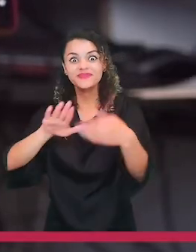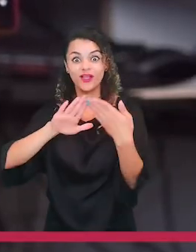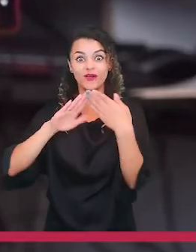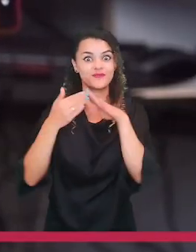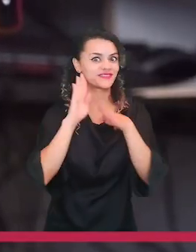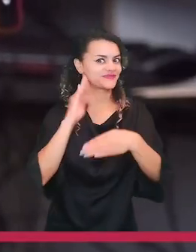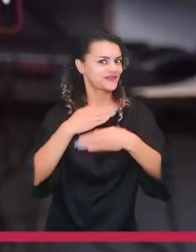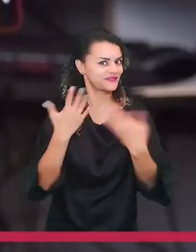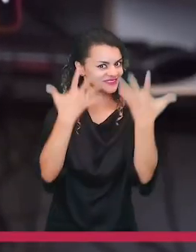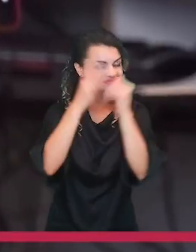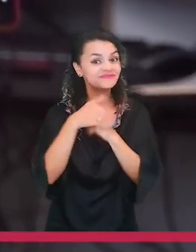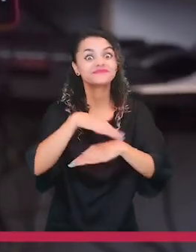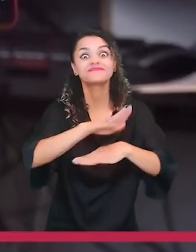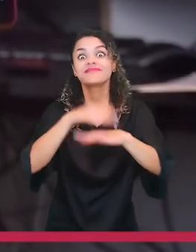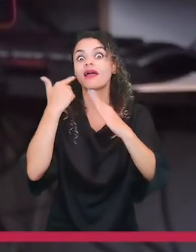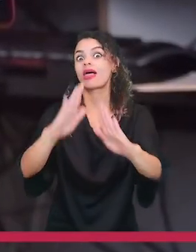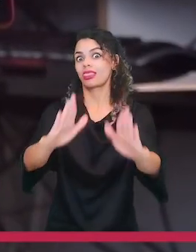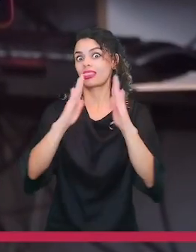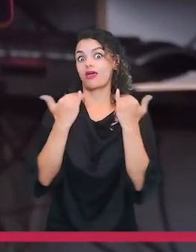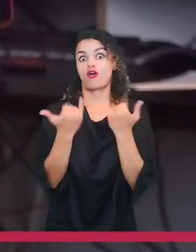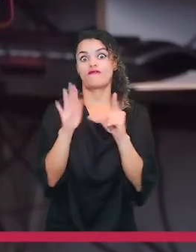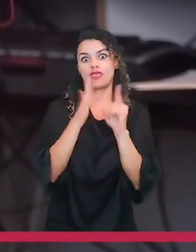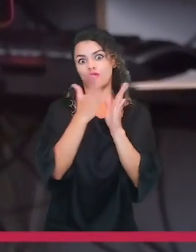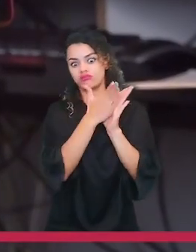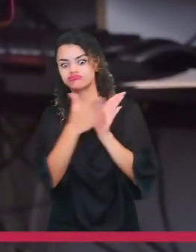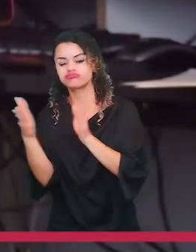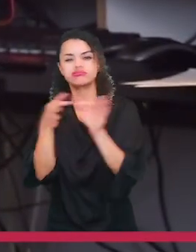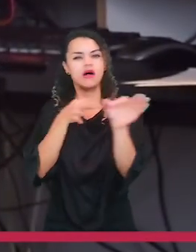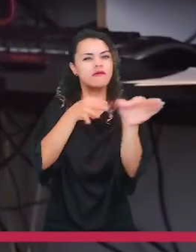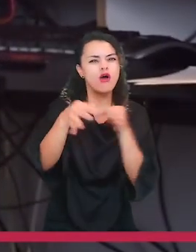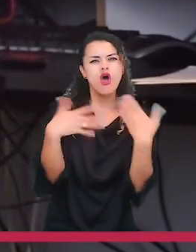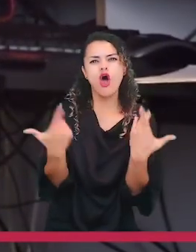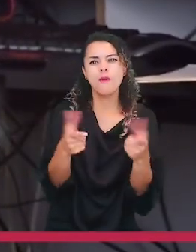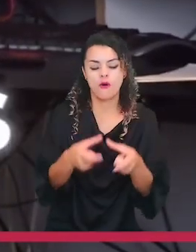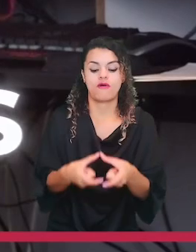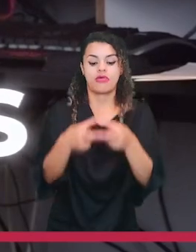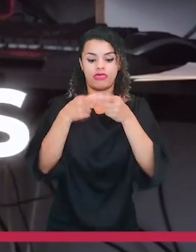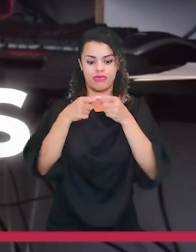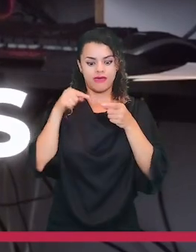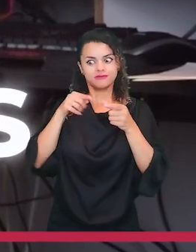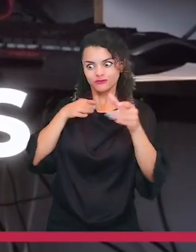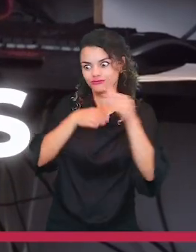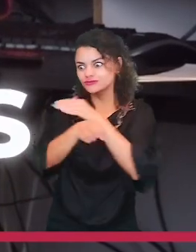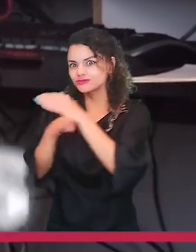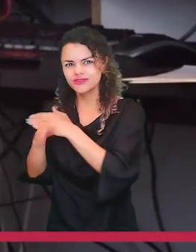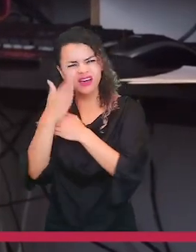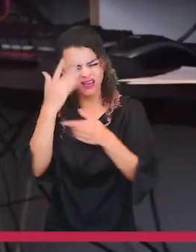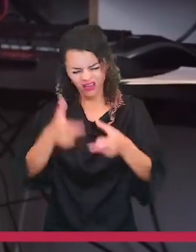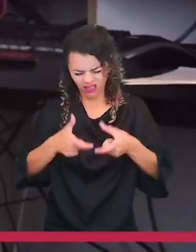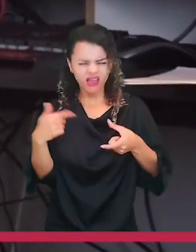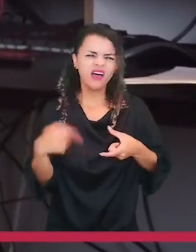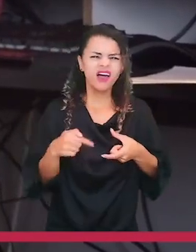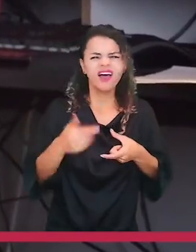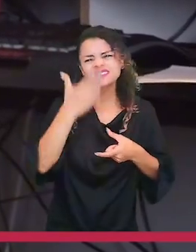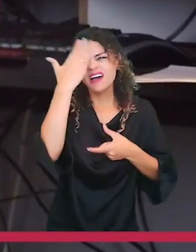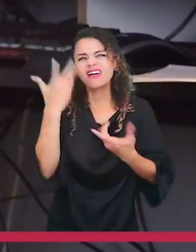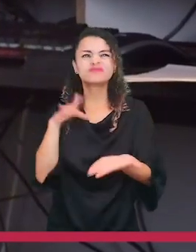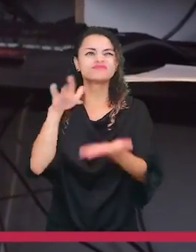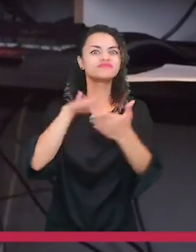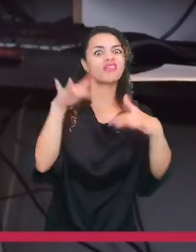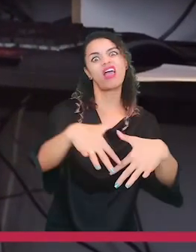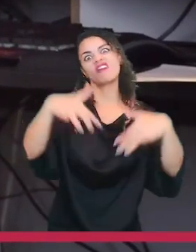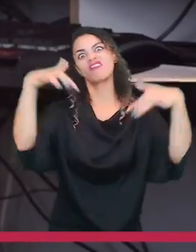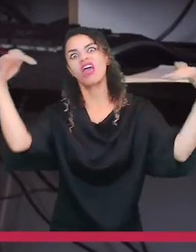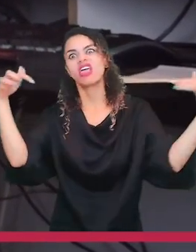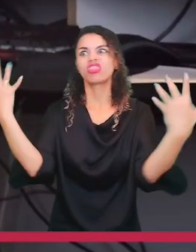Comunidad de Smart Films, pongan mucha atención porque este video tiene todo que ver con las acreditaciones. ¿Qué son las acreditaciones? Bueno, han visto las escarapelas que uno